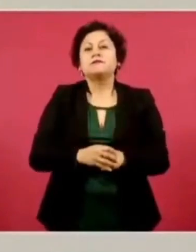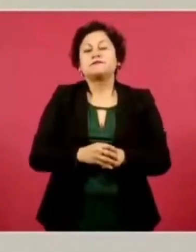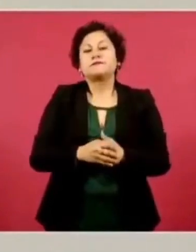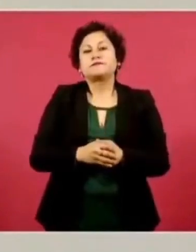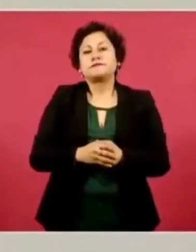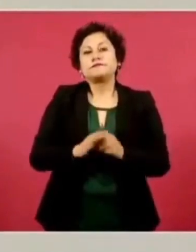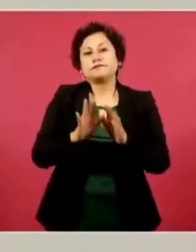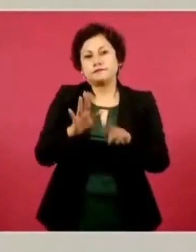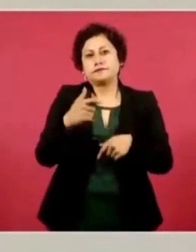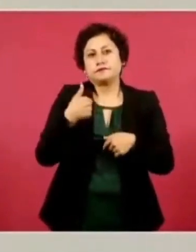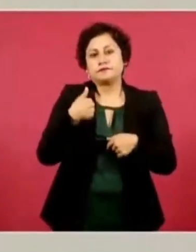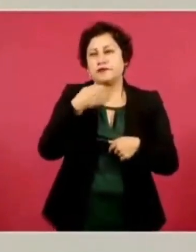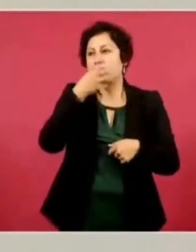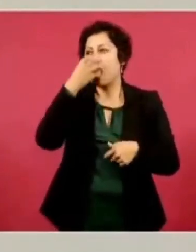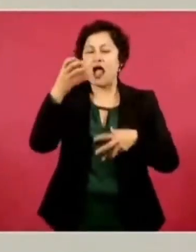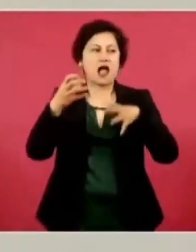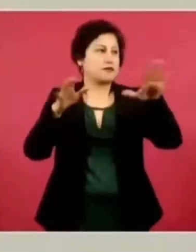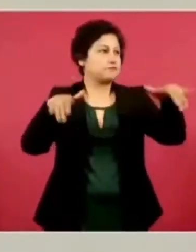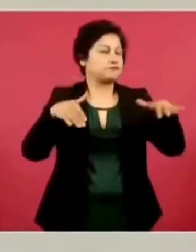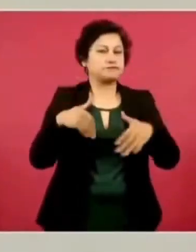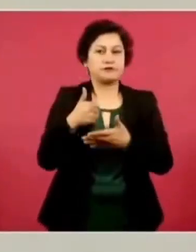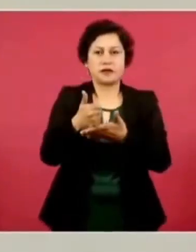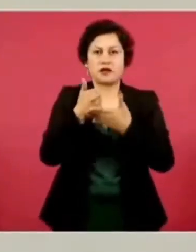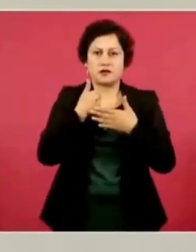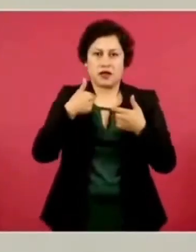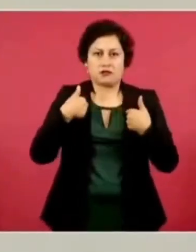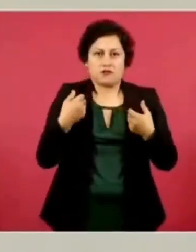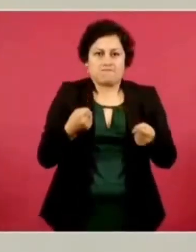Empiezo a pedir ayuda, yo iba circulando con la camioneta.